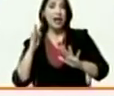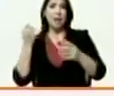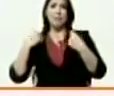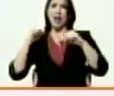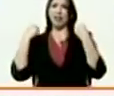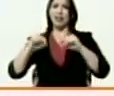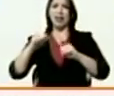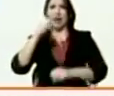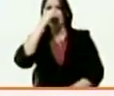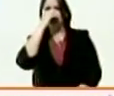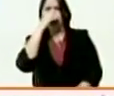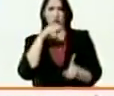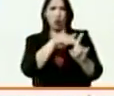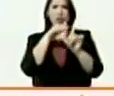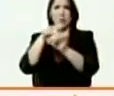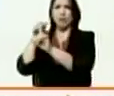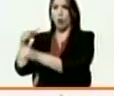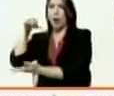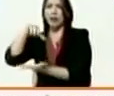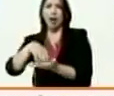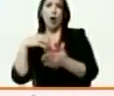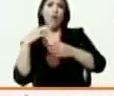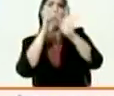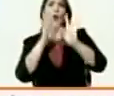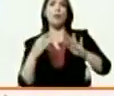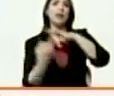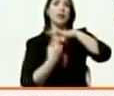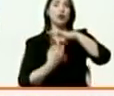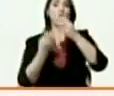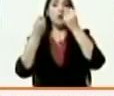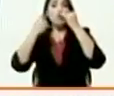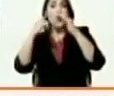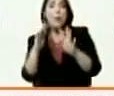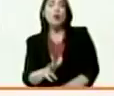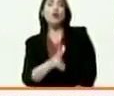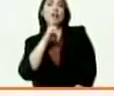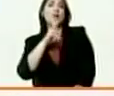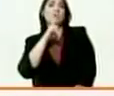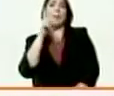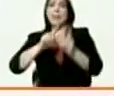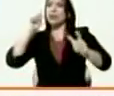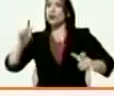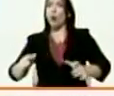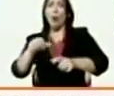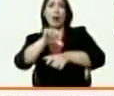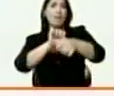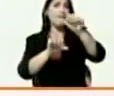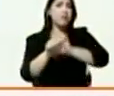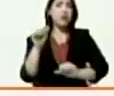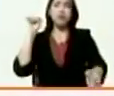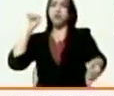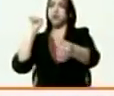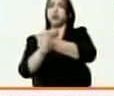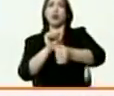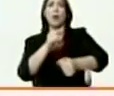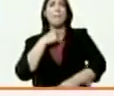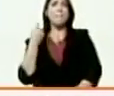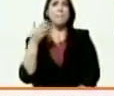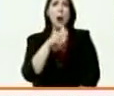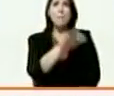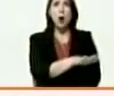de manera institucional, por el número tan terrible de heridos, de detenidos, de